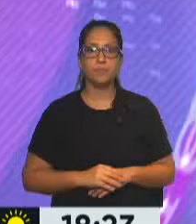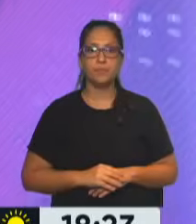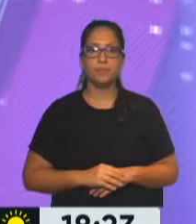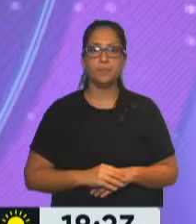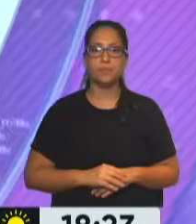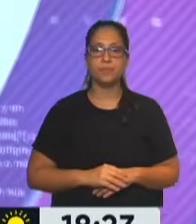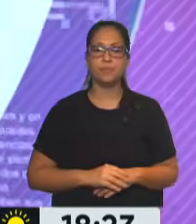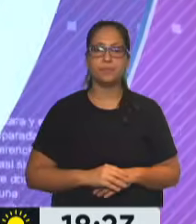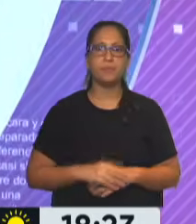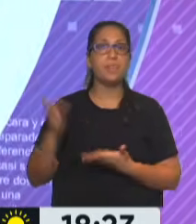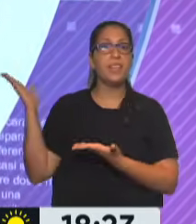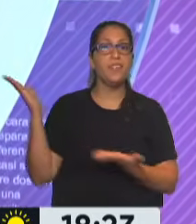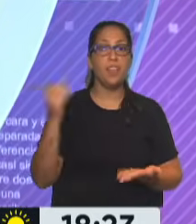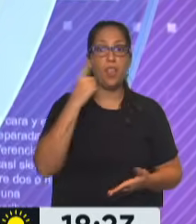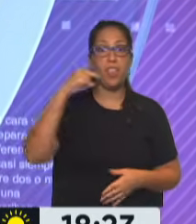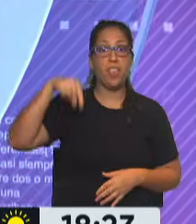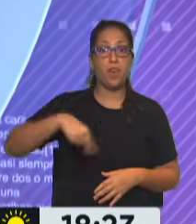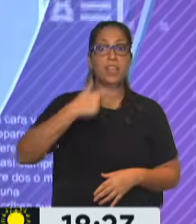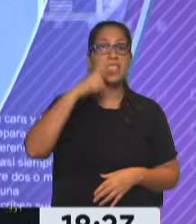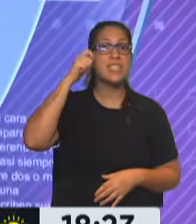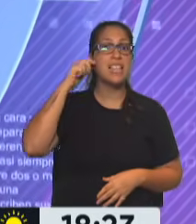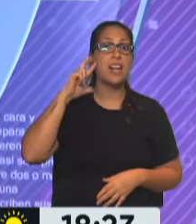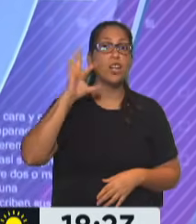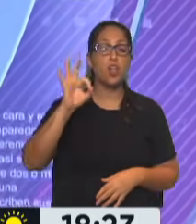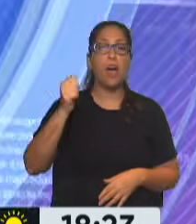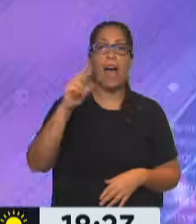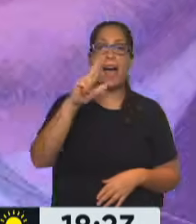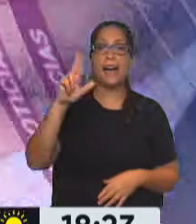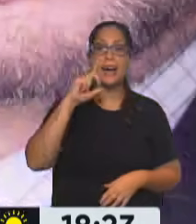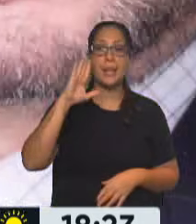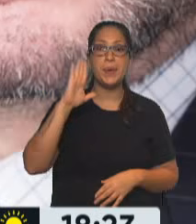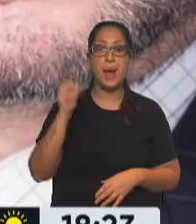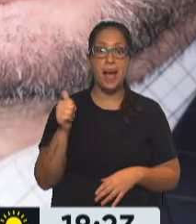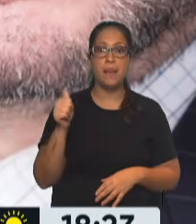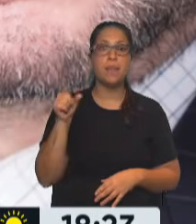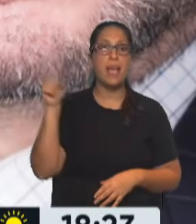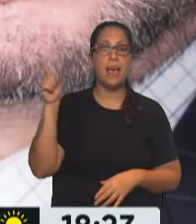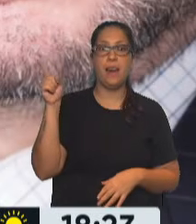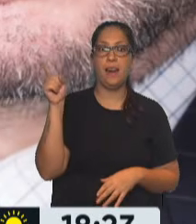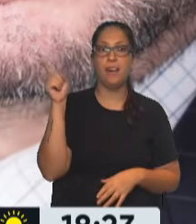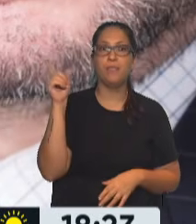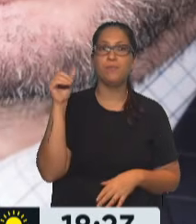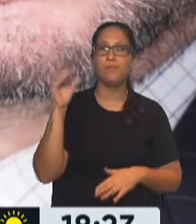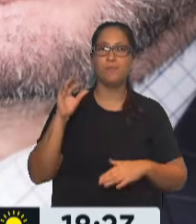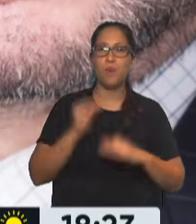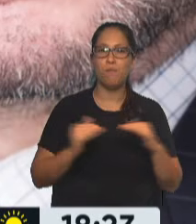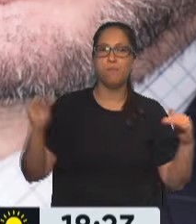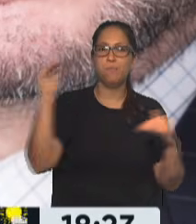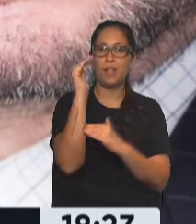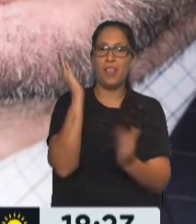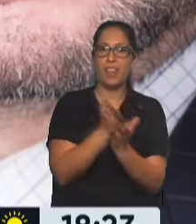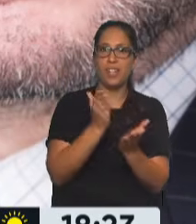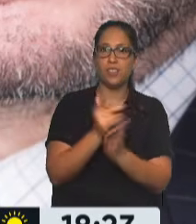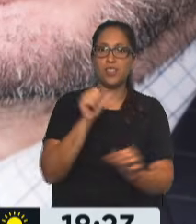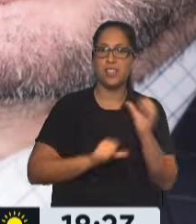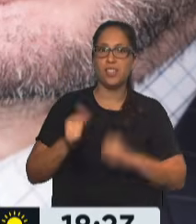Exactamente, Daniel. Nuestro invitado de hoy es Sergio Arribá. Él es doctor en Derecho y Ciencias Sociales, magíster en Administración